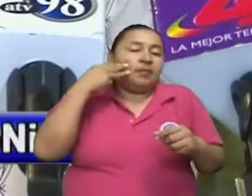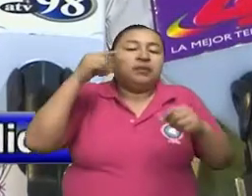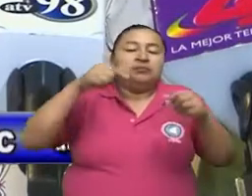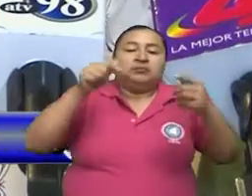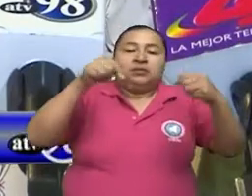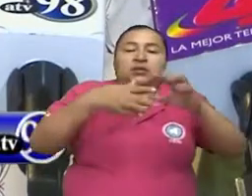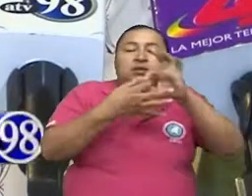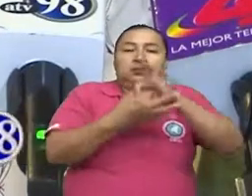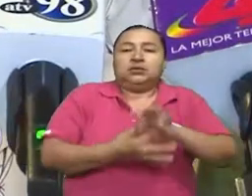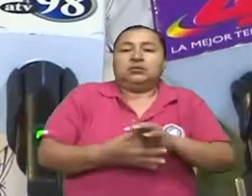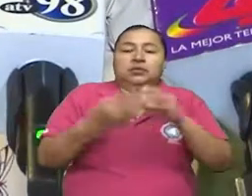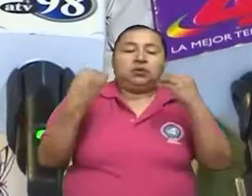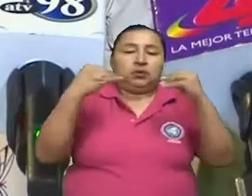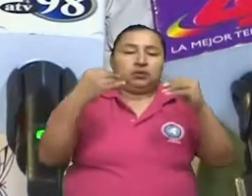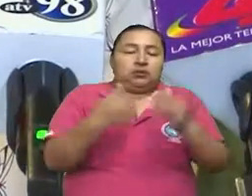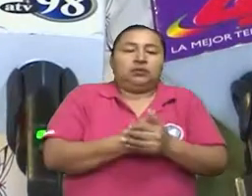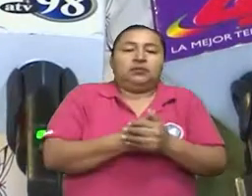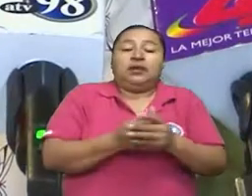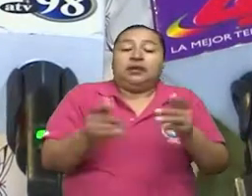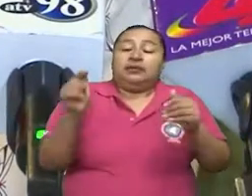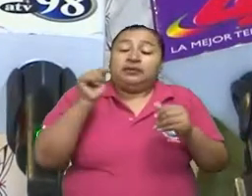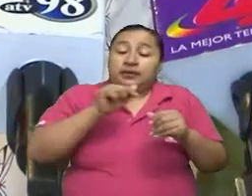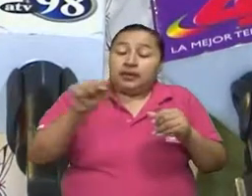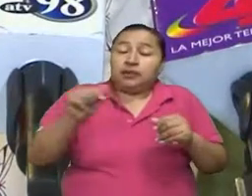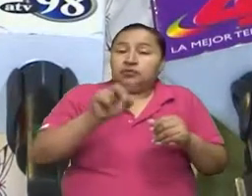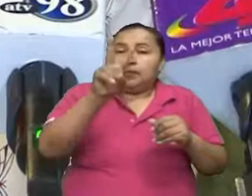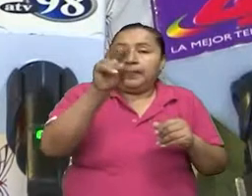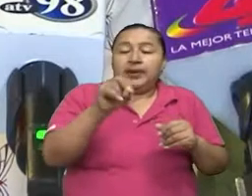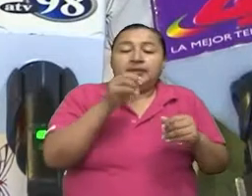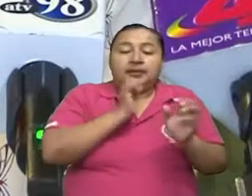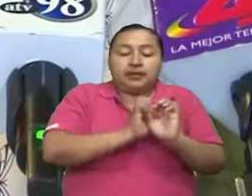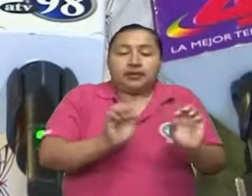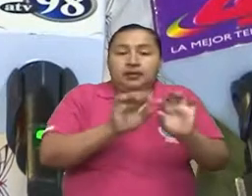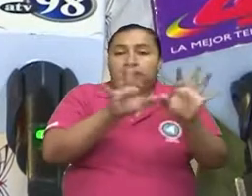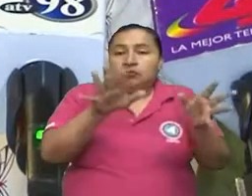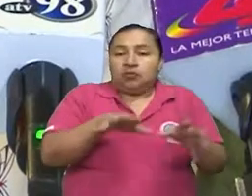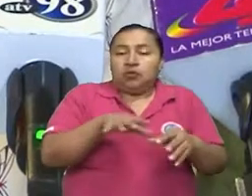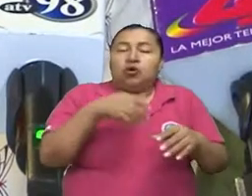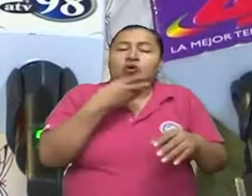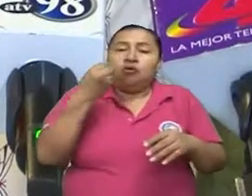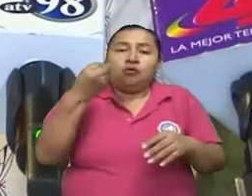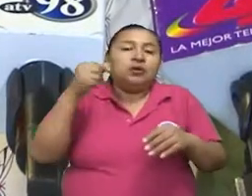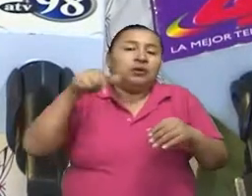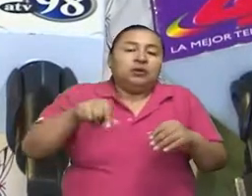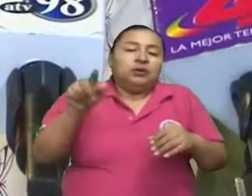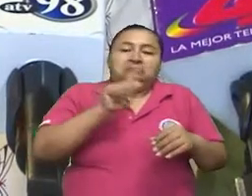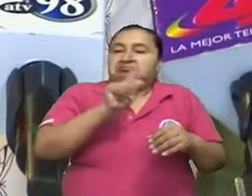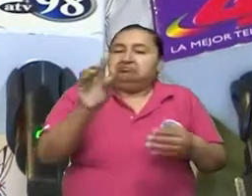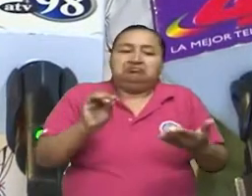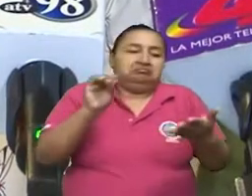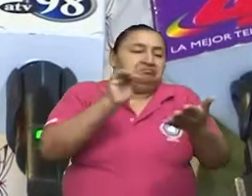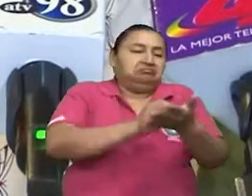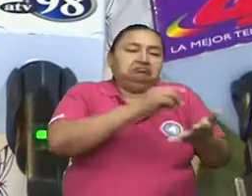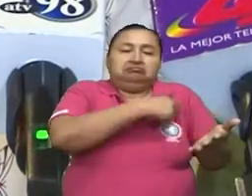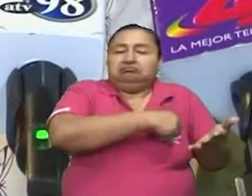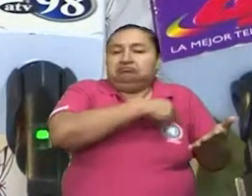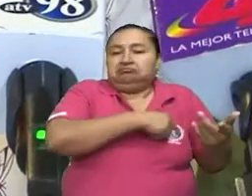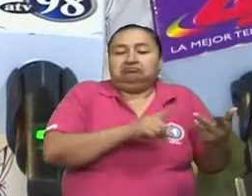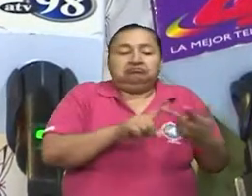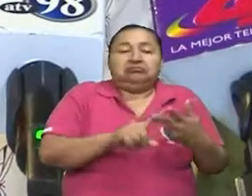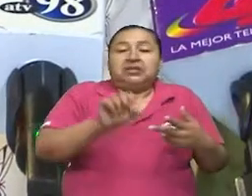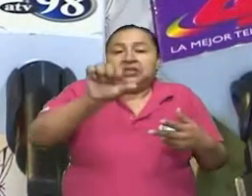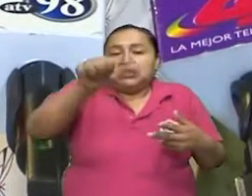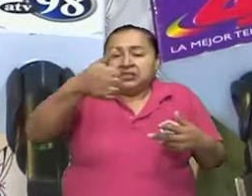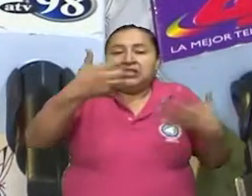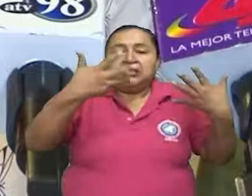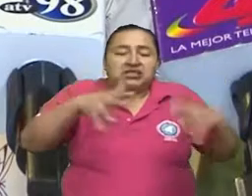del sistema educativo. De esto, 20 niñas, niños y adolescentes no están en edad escolar, 6 están